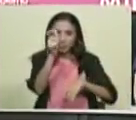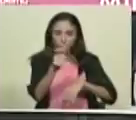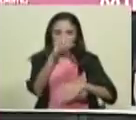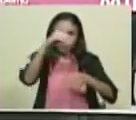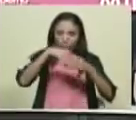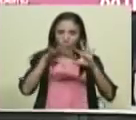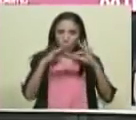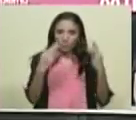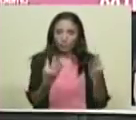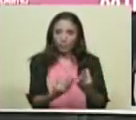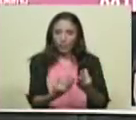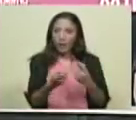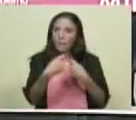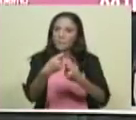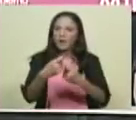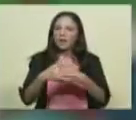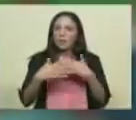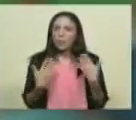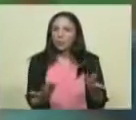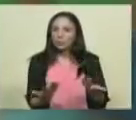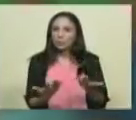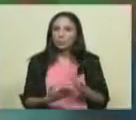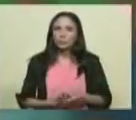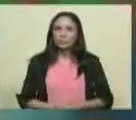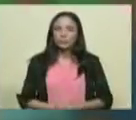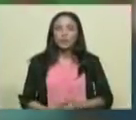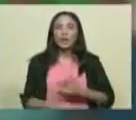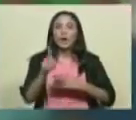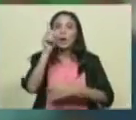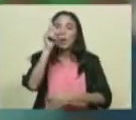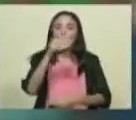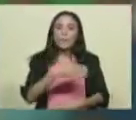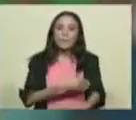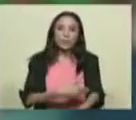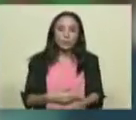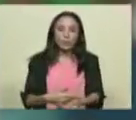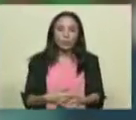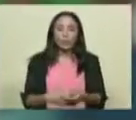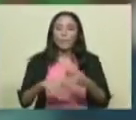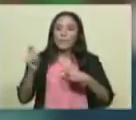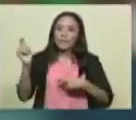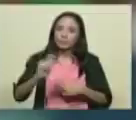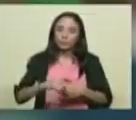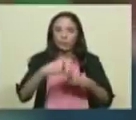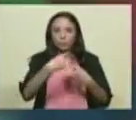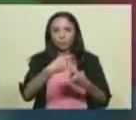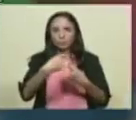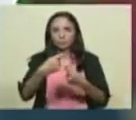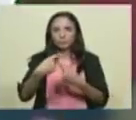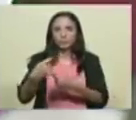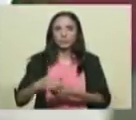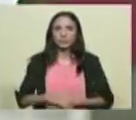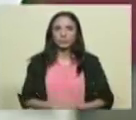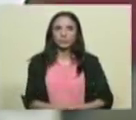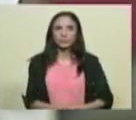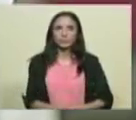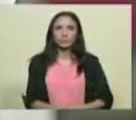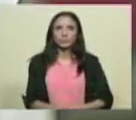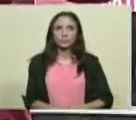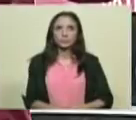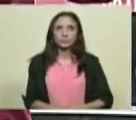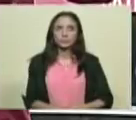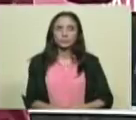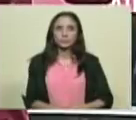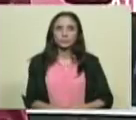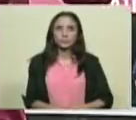carnet de la patria, la revolución le da 1 millón de bolívares mensuales, libre de polvo y paja.